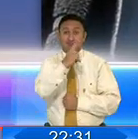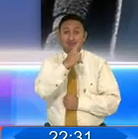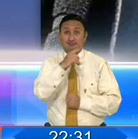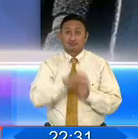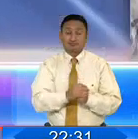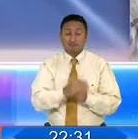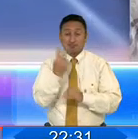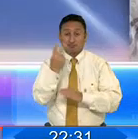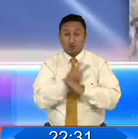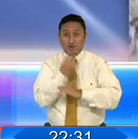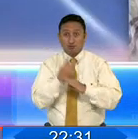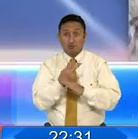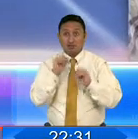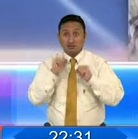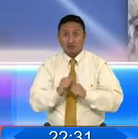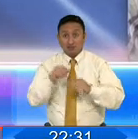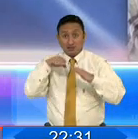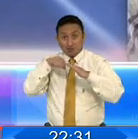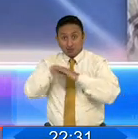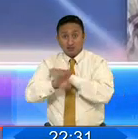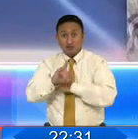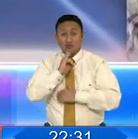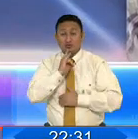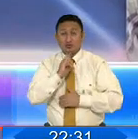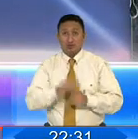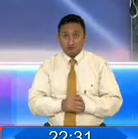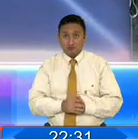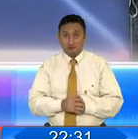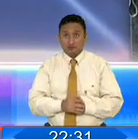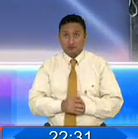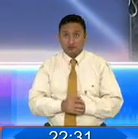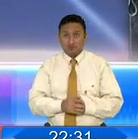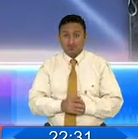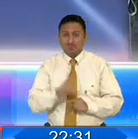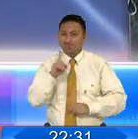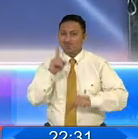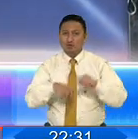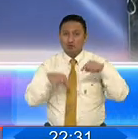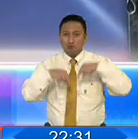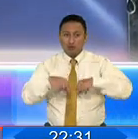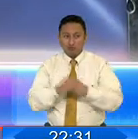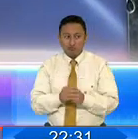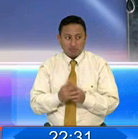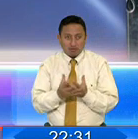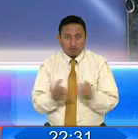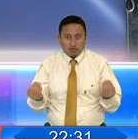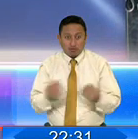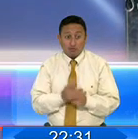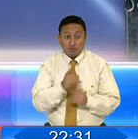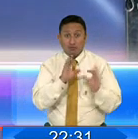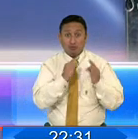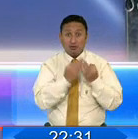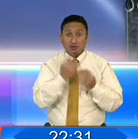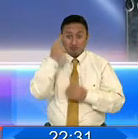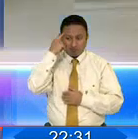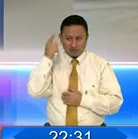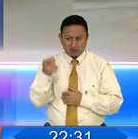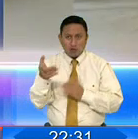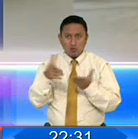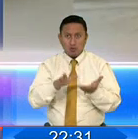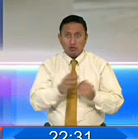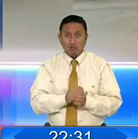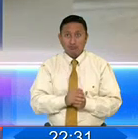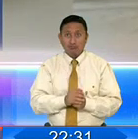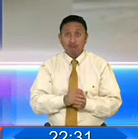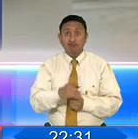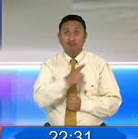dos veces intentó cruzar la frontera de Estados Unidos. No lo consiguió, desapareció y hoy sus familiares creen que falleció. O la